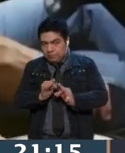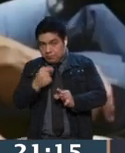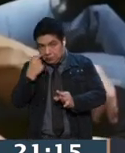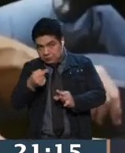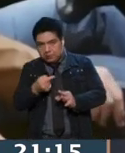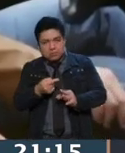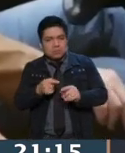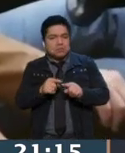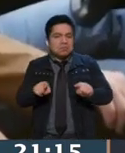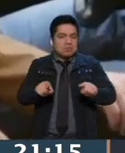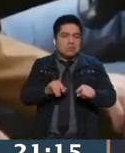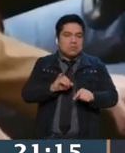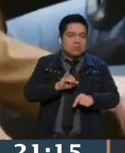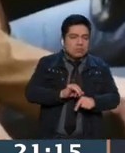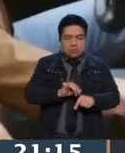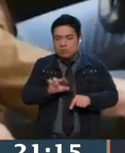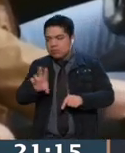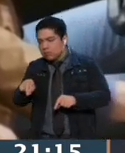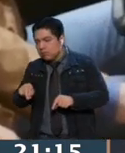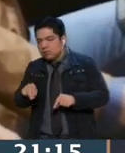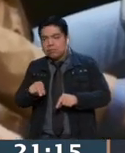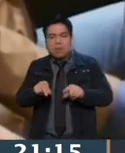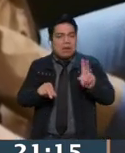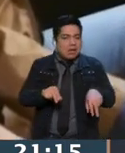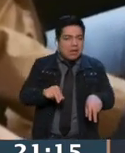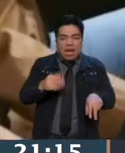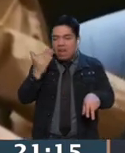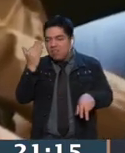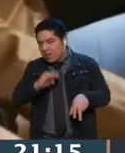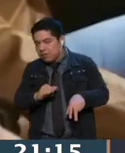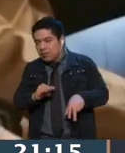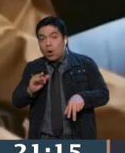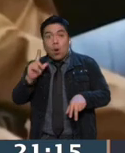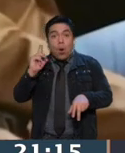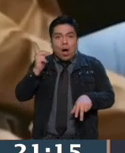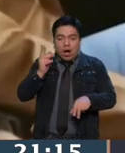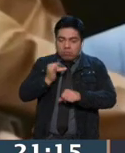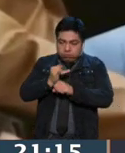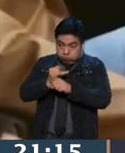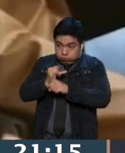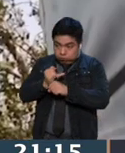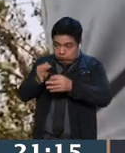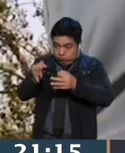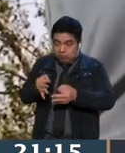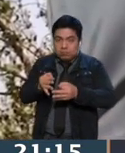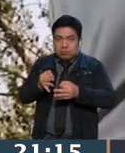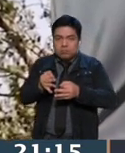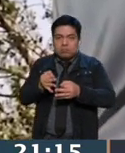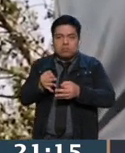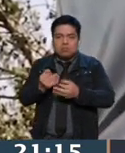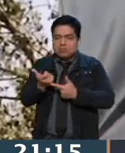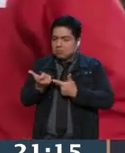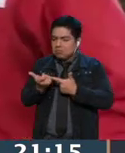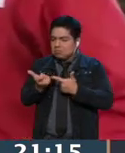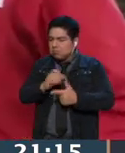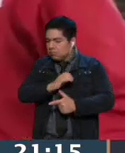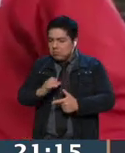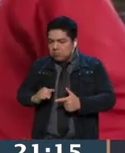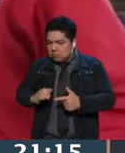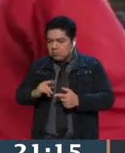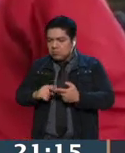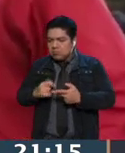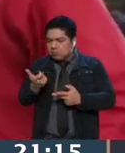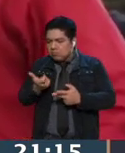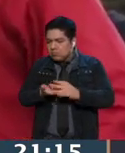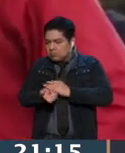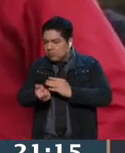que sea cierto lo que se menciona, no lo sabemos, ojalá se investigue. Creo que el dinero en las campañas, el dinero mal habido,